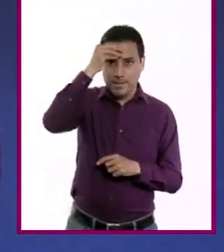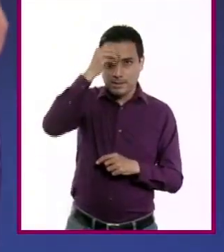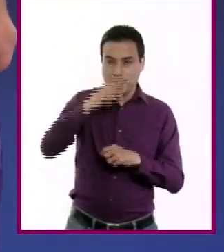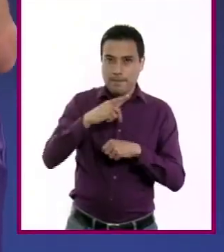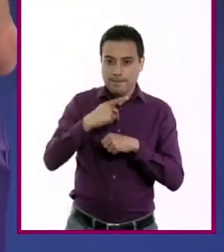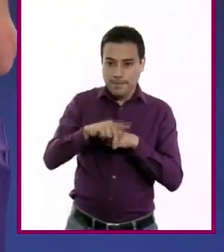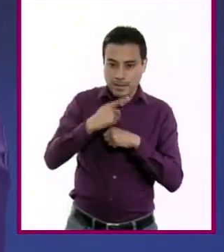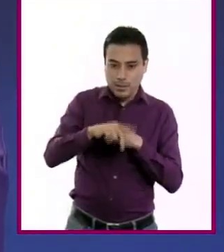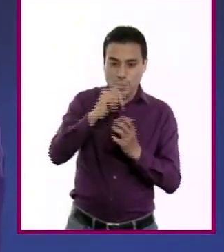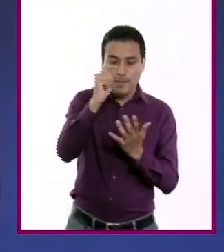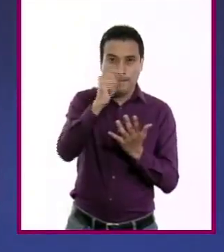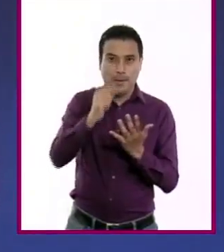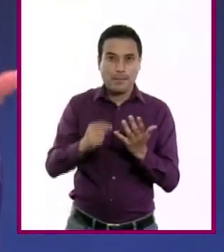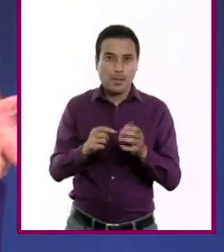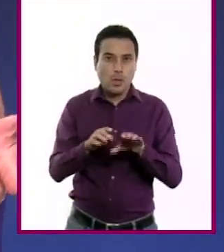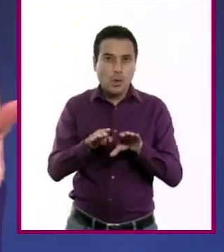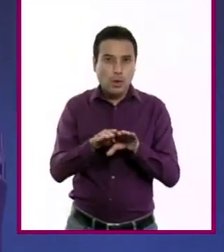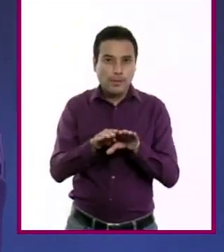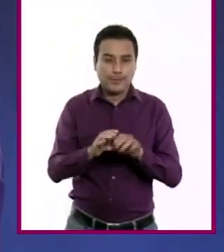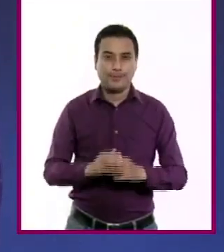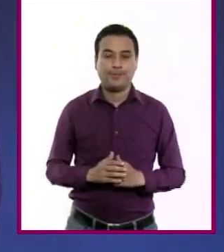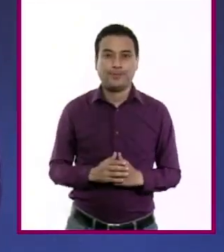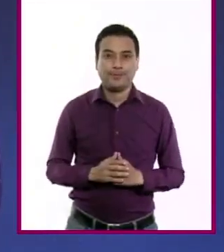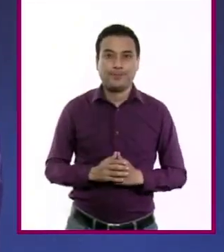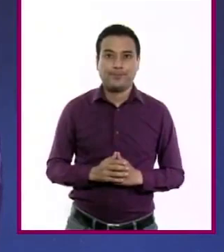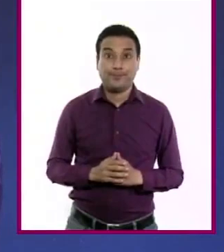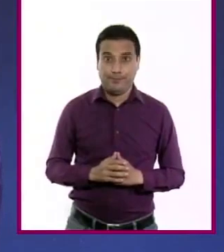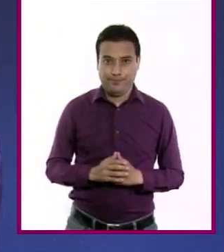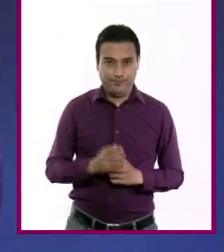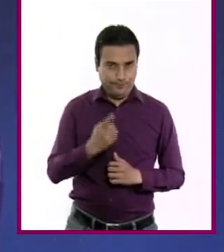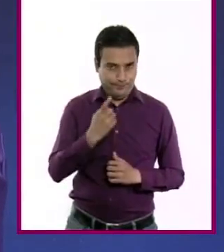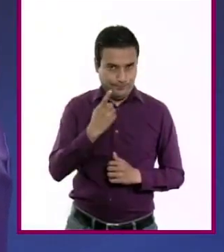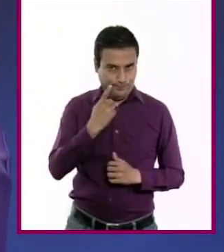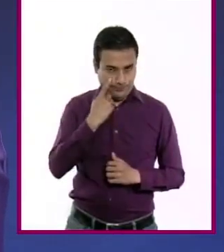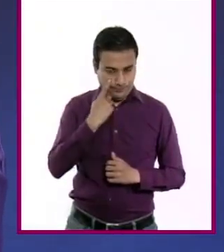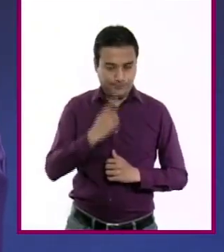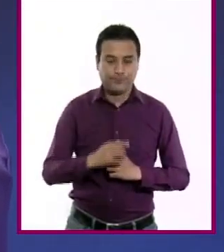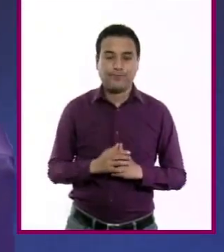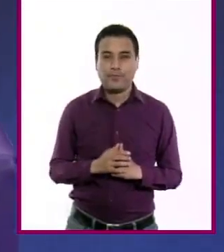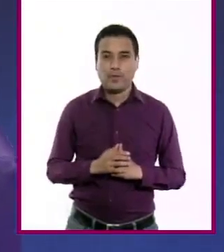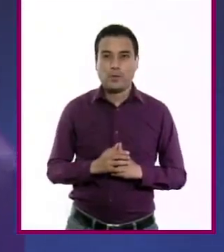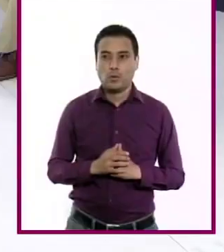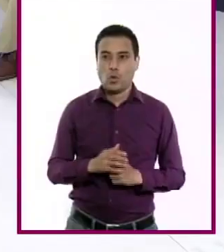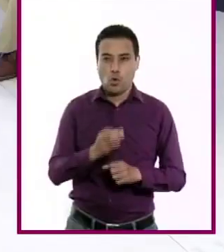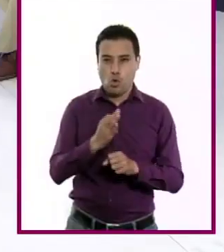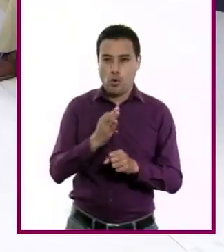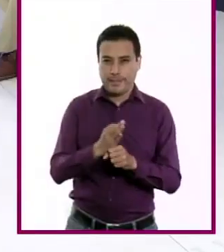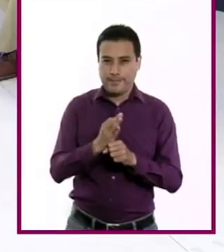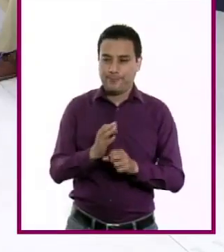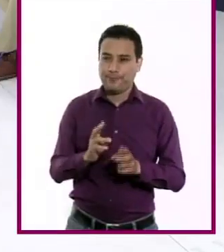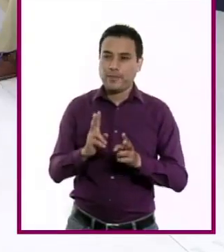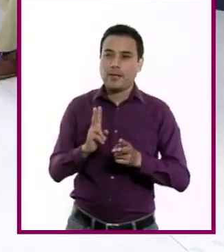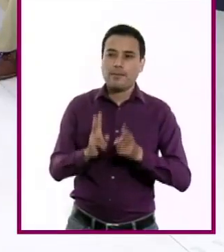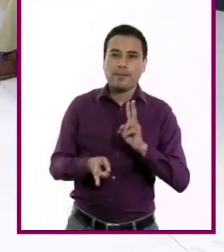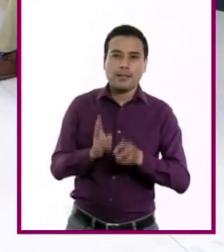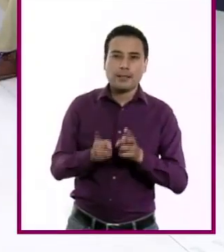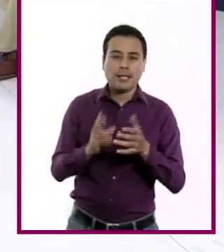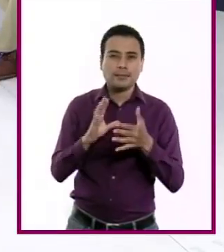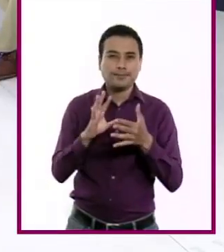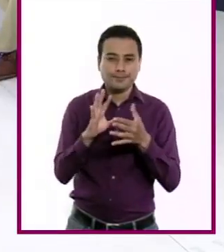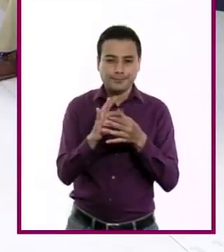a las que nos enfrentamos por ser usuarios de Internet. ¡Mucho ojo ahí! Conozcamos junto con los invitados de hoy las